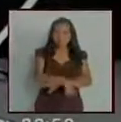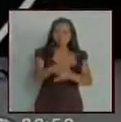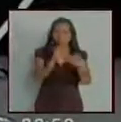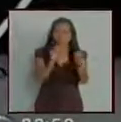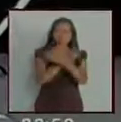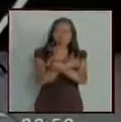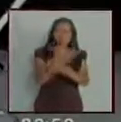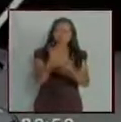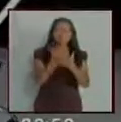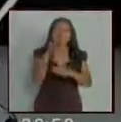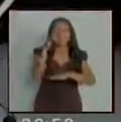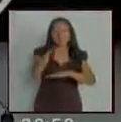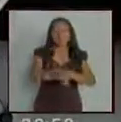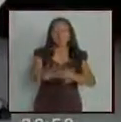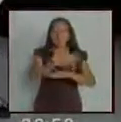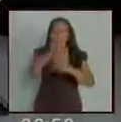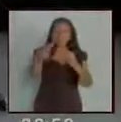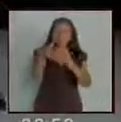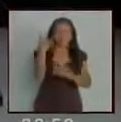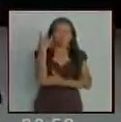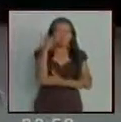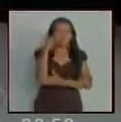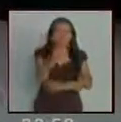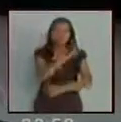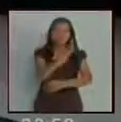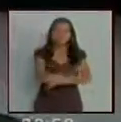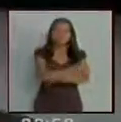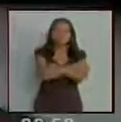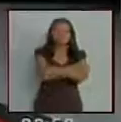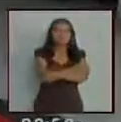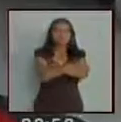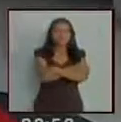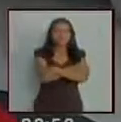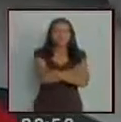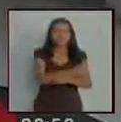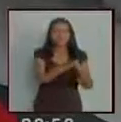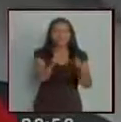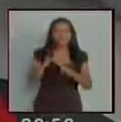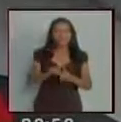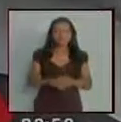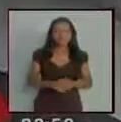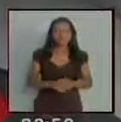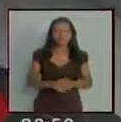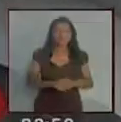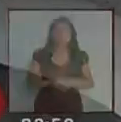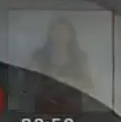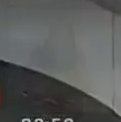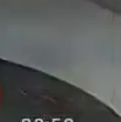mañana, Paola. Hasta mañana, Víctor. Hasta mañana, Bolivia. Fuerte abrazo para todos. Adiós, amigos. Chao.